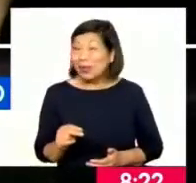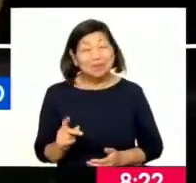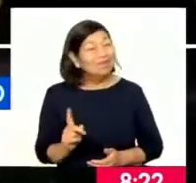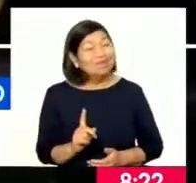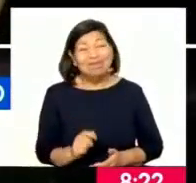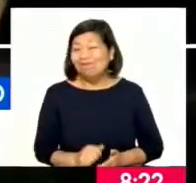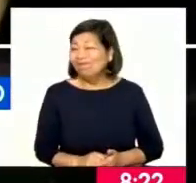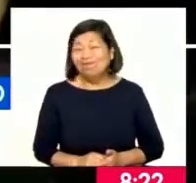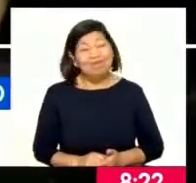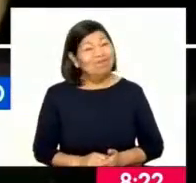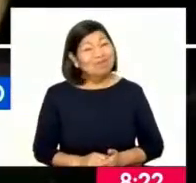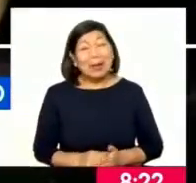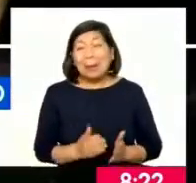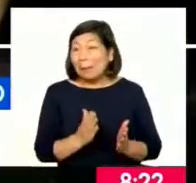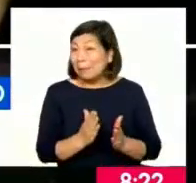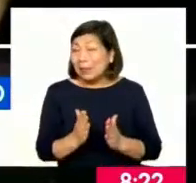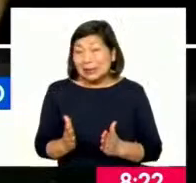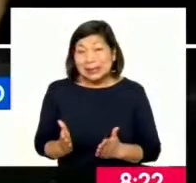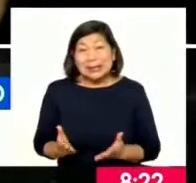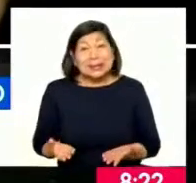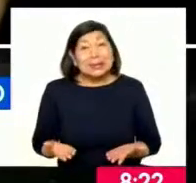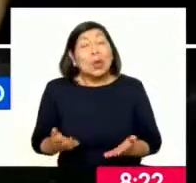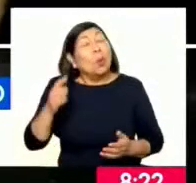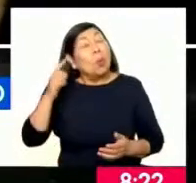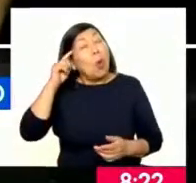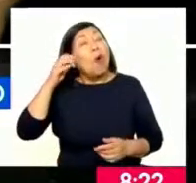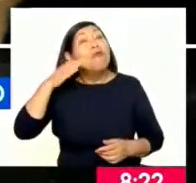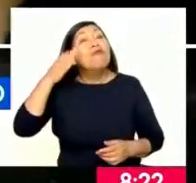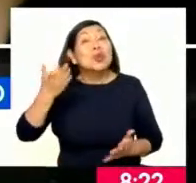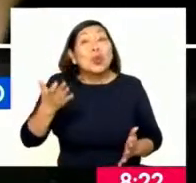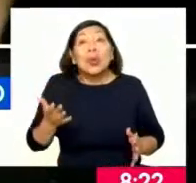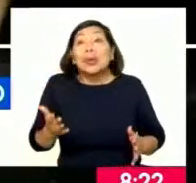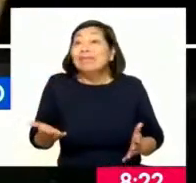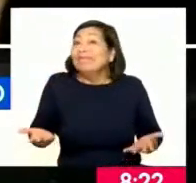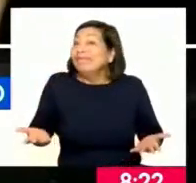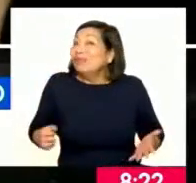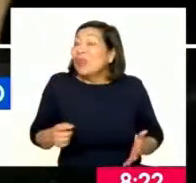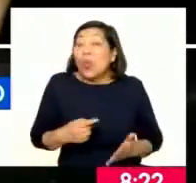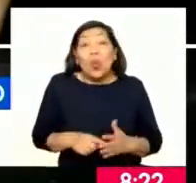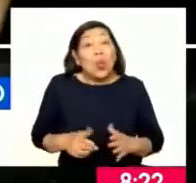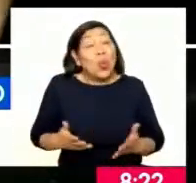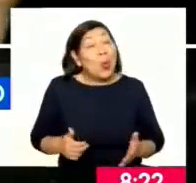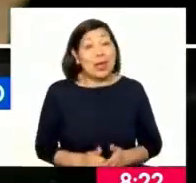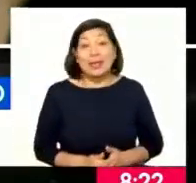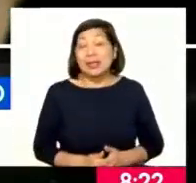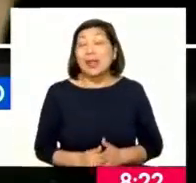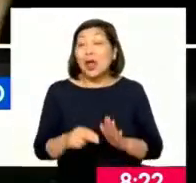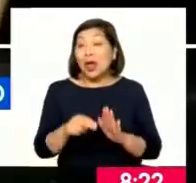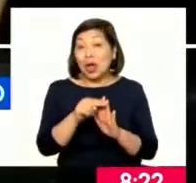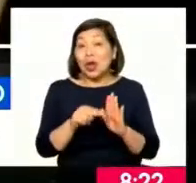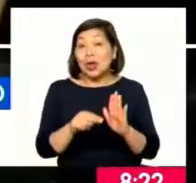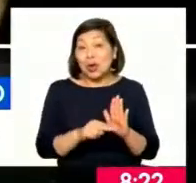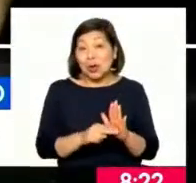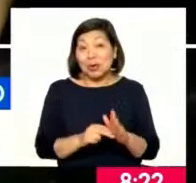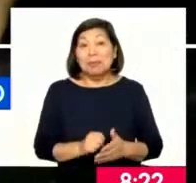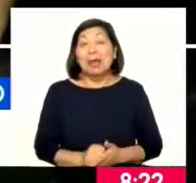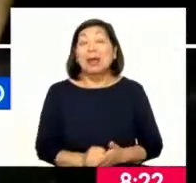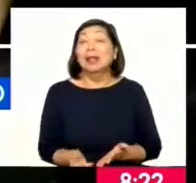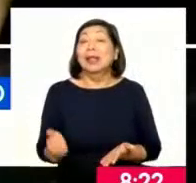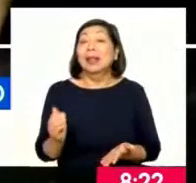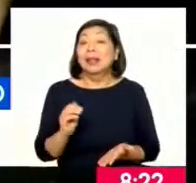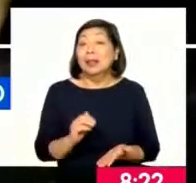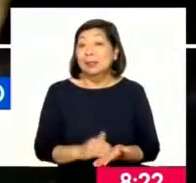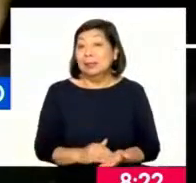preparado para atender un hecho de esta naturaleza, ¿no? El marco normativo,